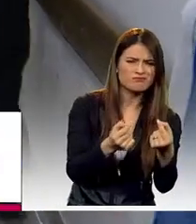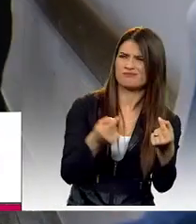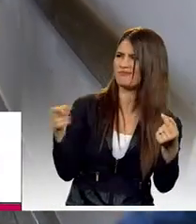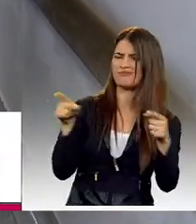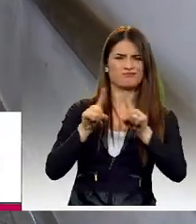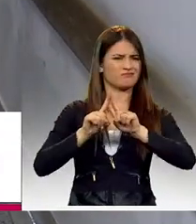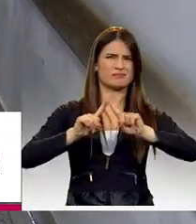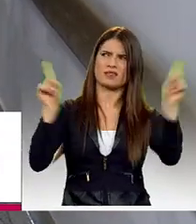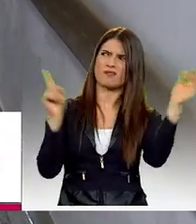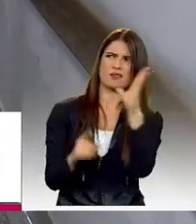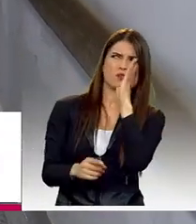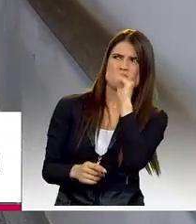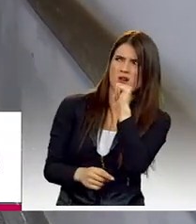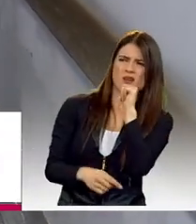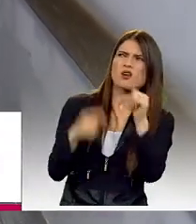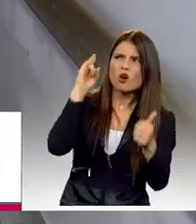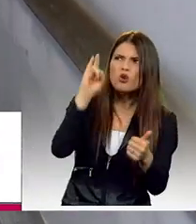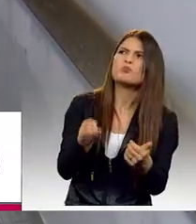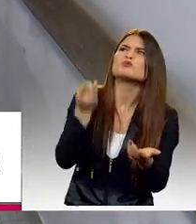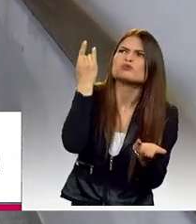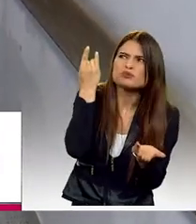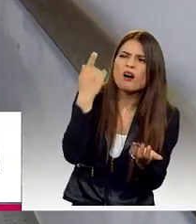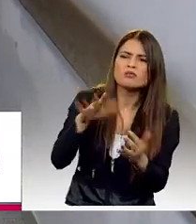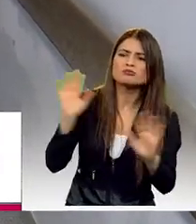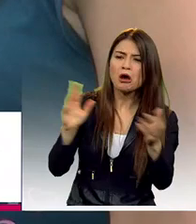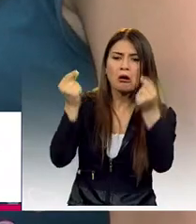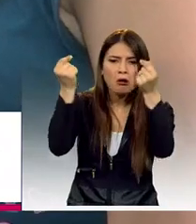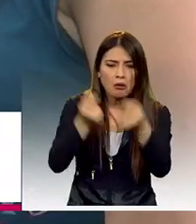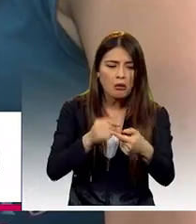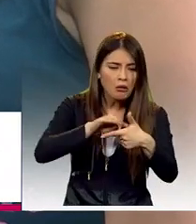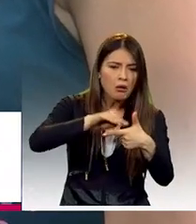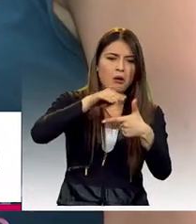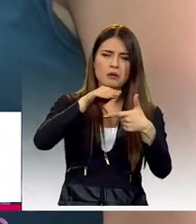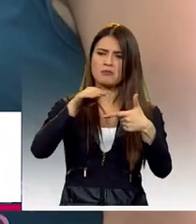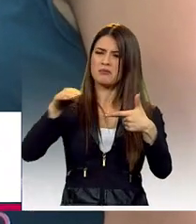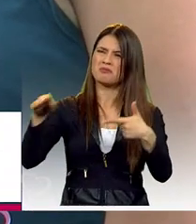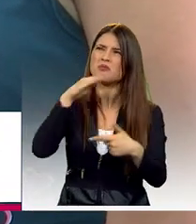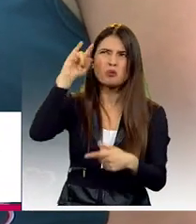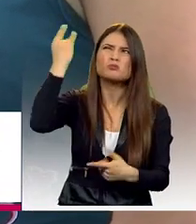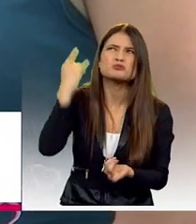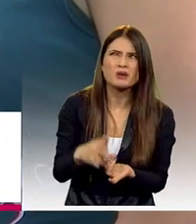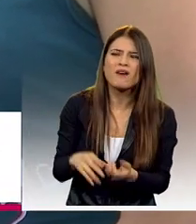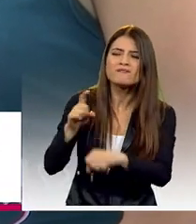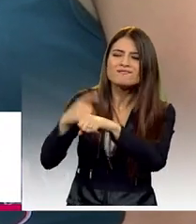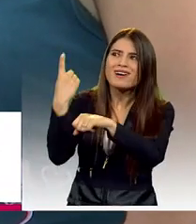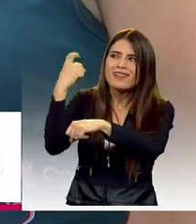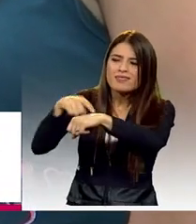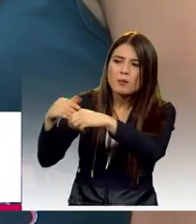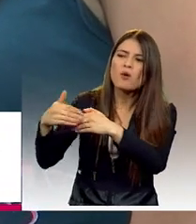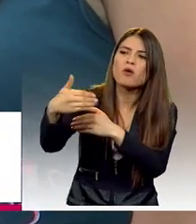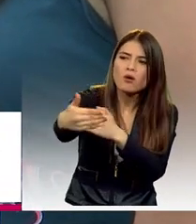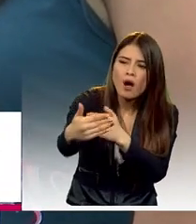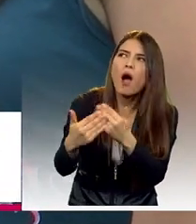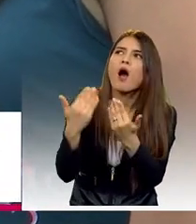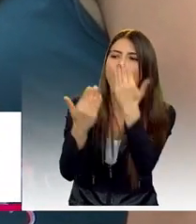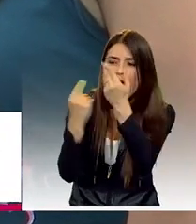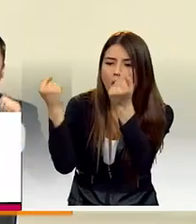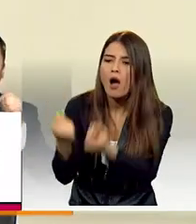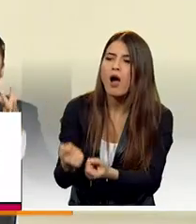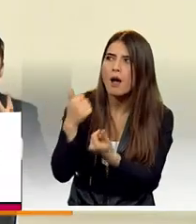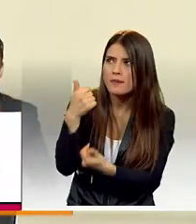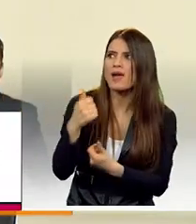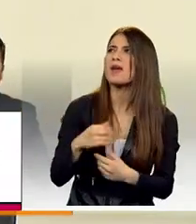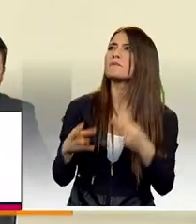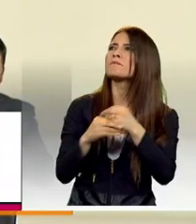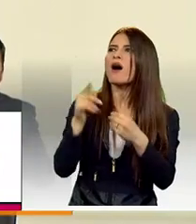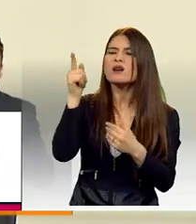certeza, dado los tiempos desde que se contrae el virus hasta que se exponen los síntomas, además de las limitaciones que hay en el testeo.